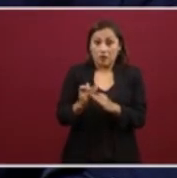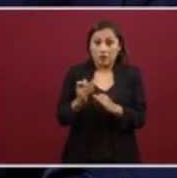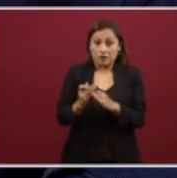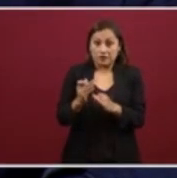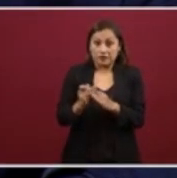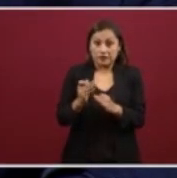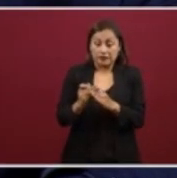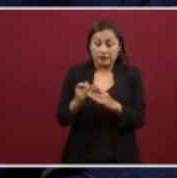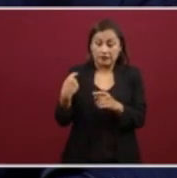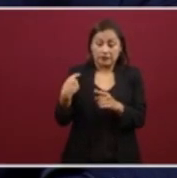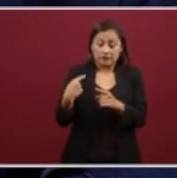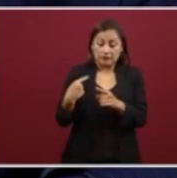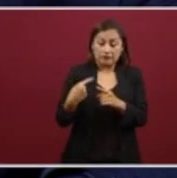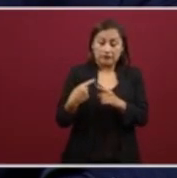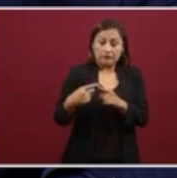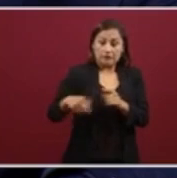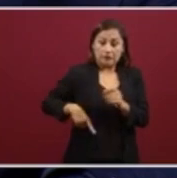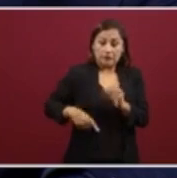del peso.